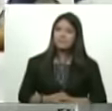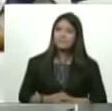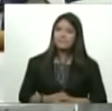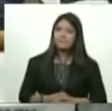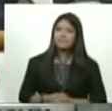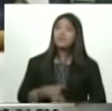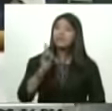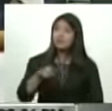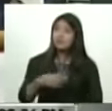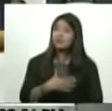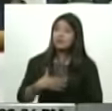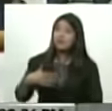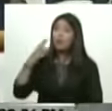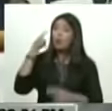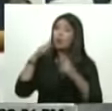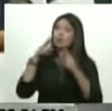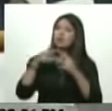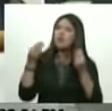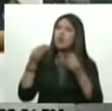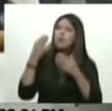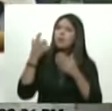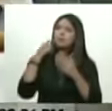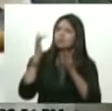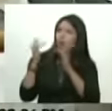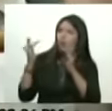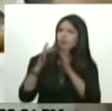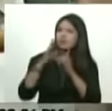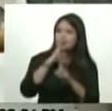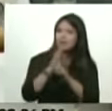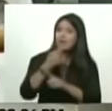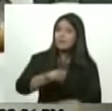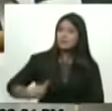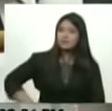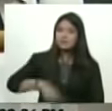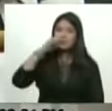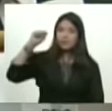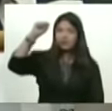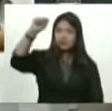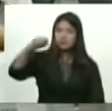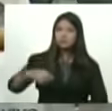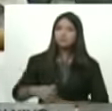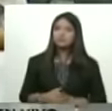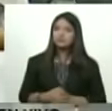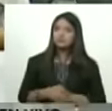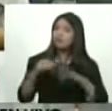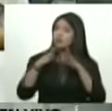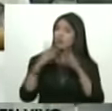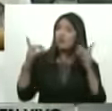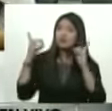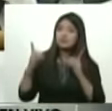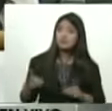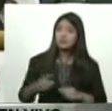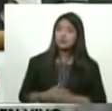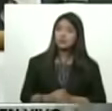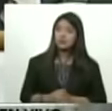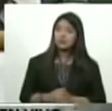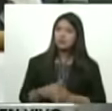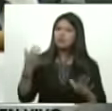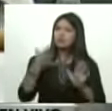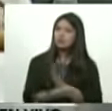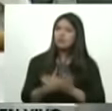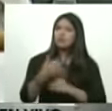Queremos conocer pues cómo evalúa, ¿no?, ese contacto directo que está realizando el primer mandatario nacional y esas acciones que acaba de tomar en pro